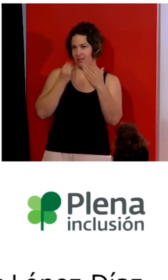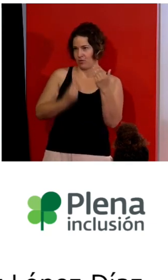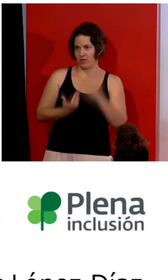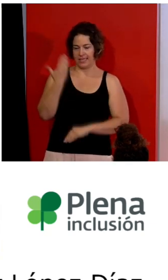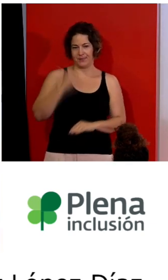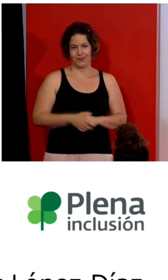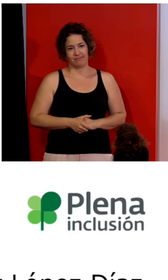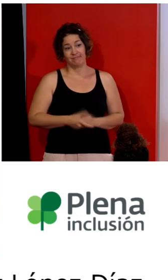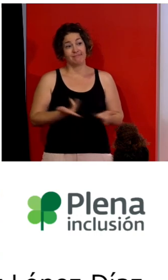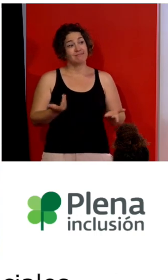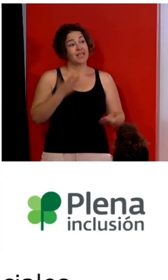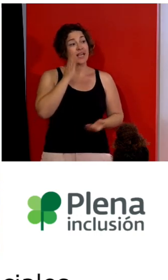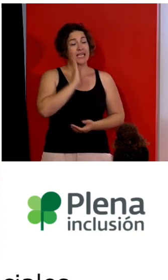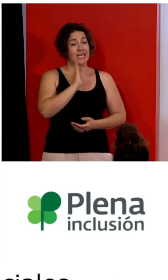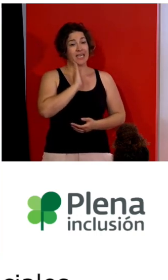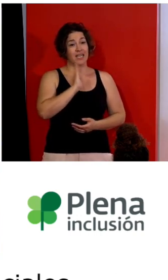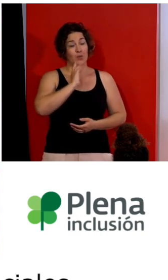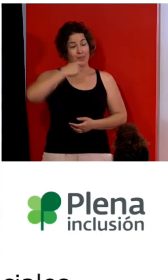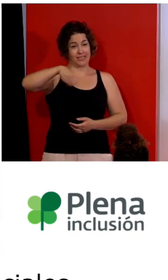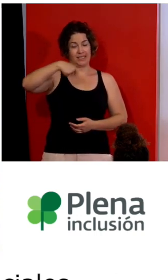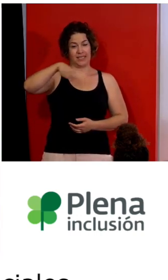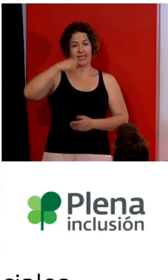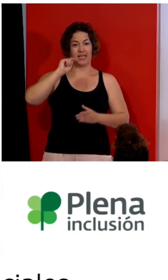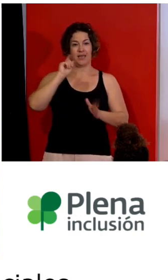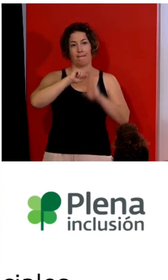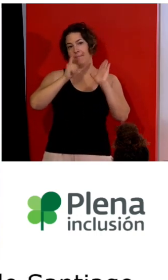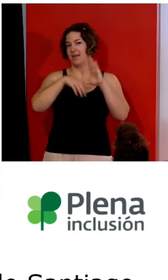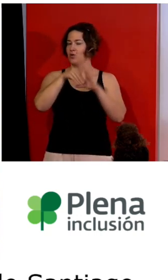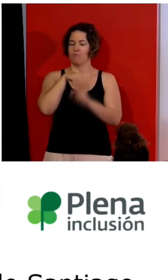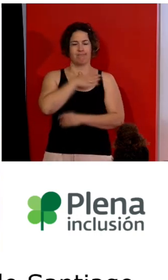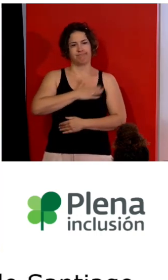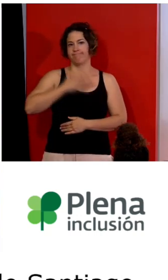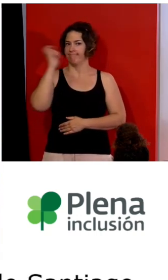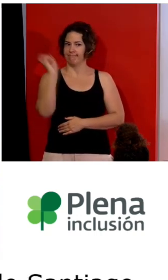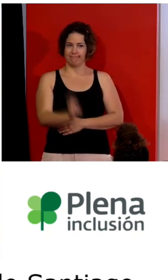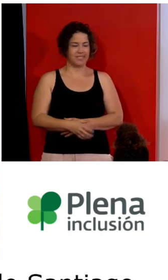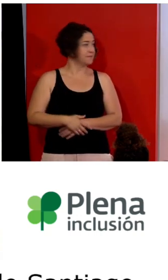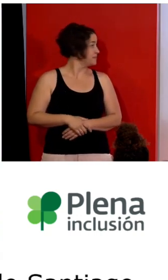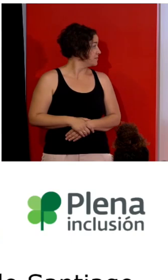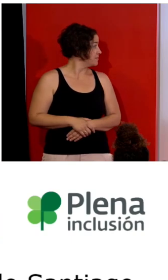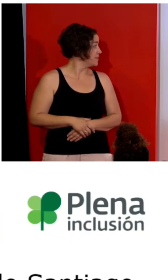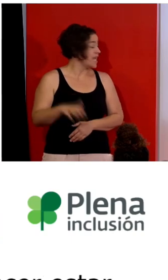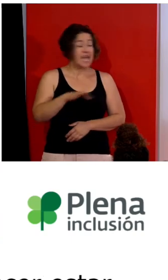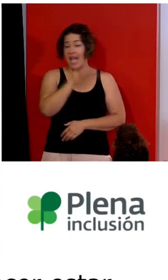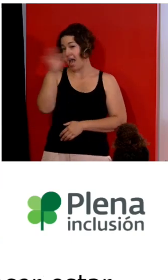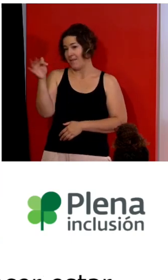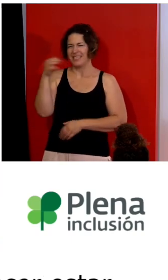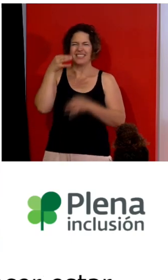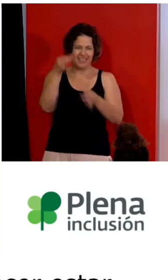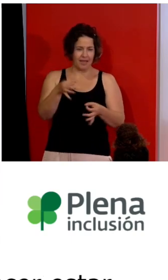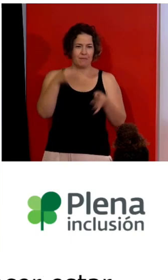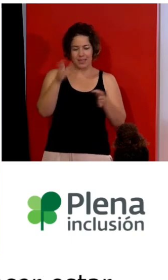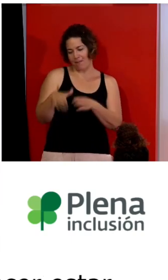días, querido Santiago, presidente de Plena Inclusión. Un placer estar aquí y, además, siempre me tendréis al